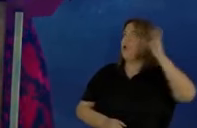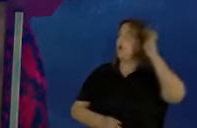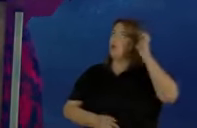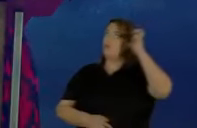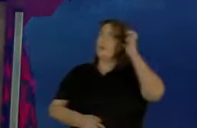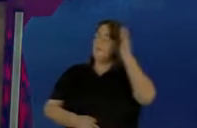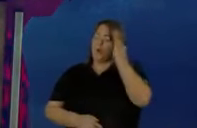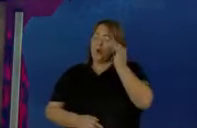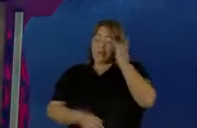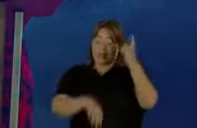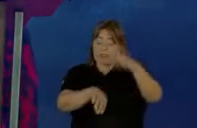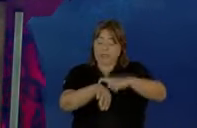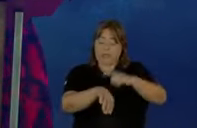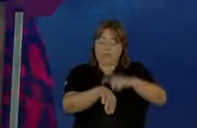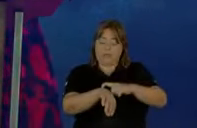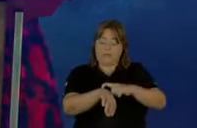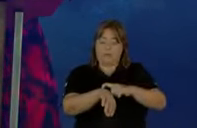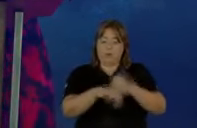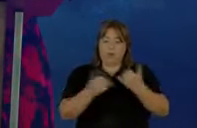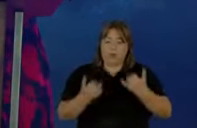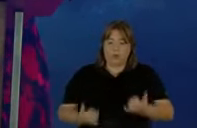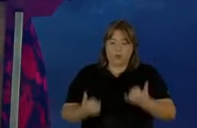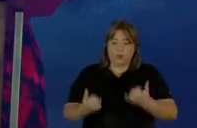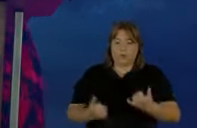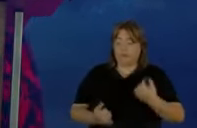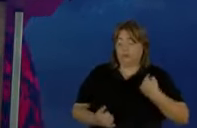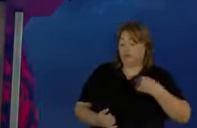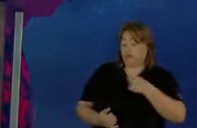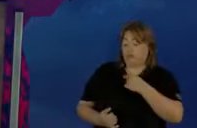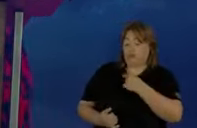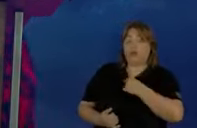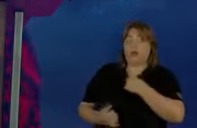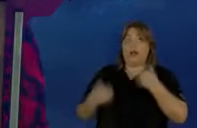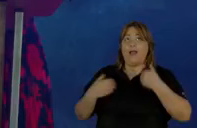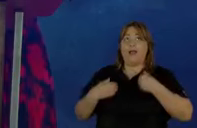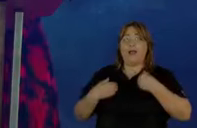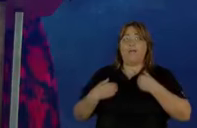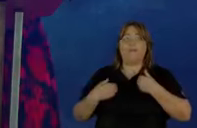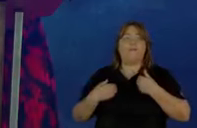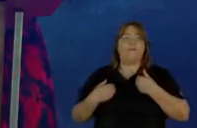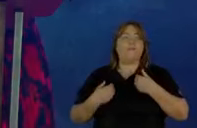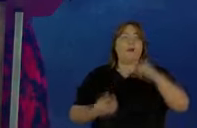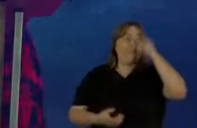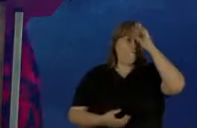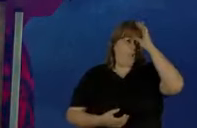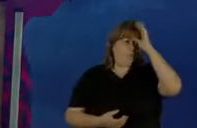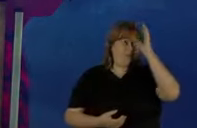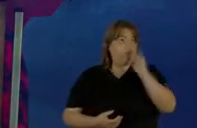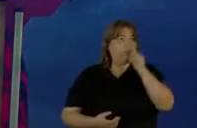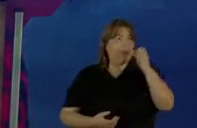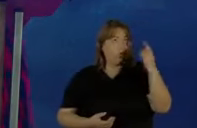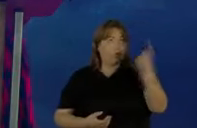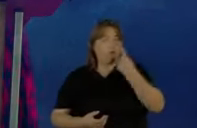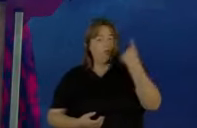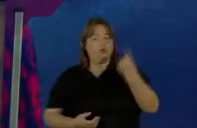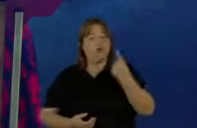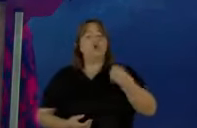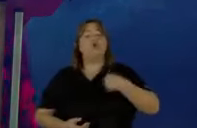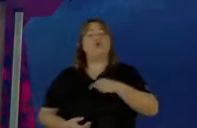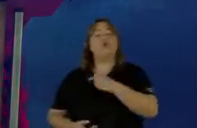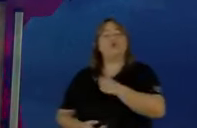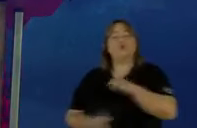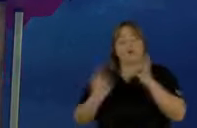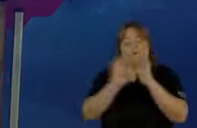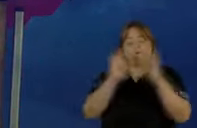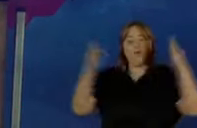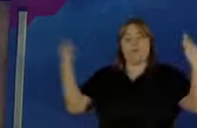como el que estamos viviendo. Qué bueno es saber que no somos huérfanos, que no estamos solos, sino que somos familia.